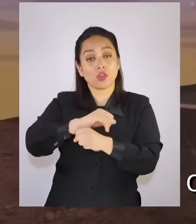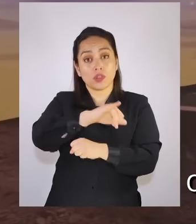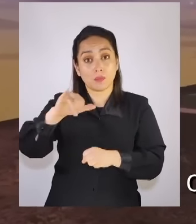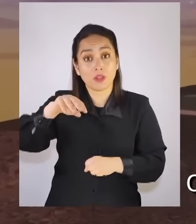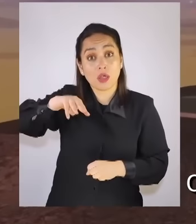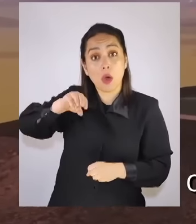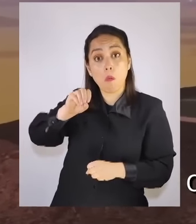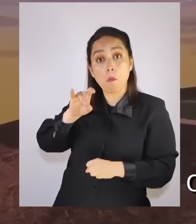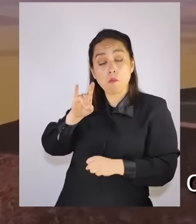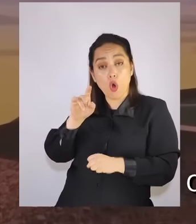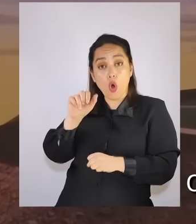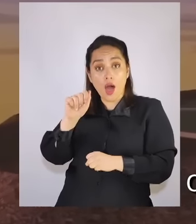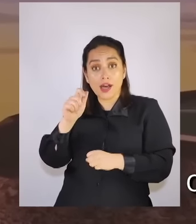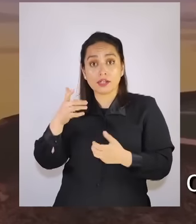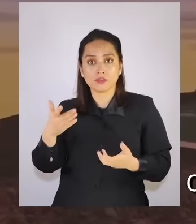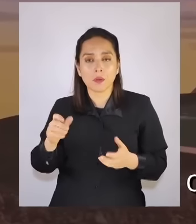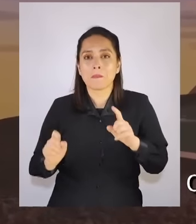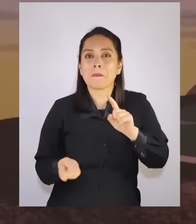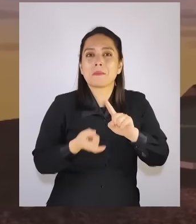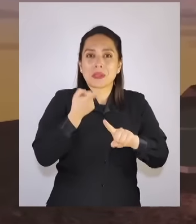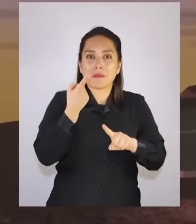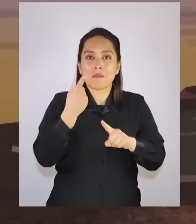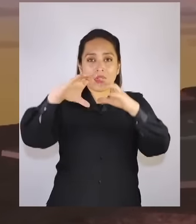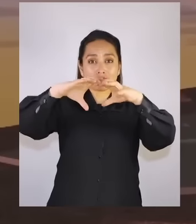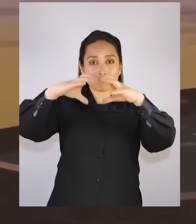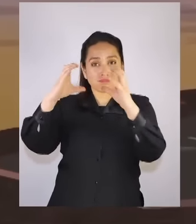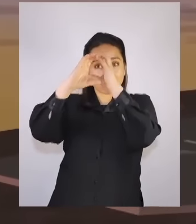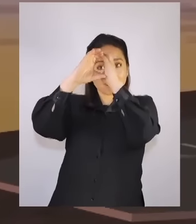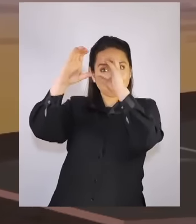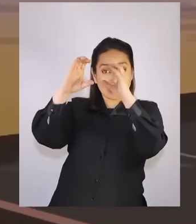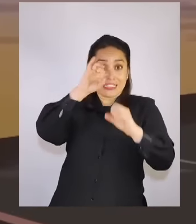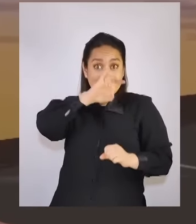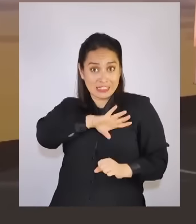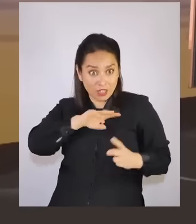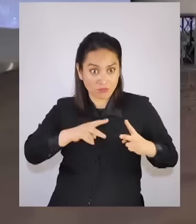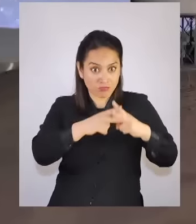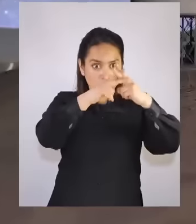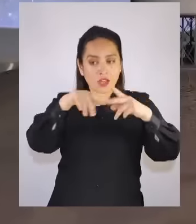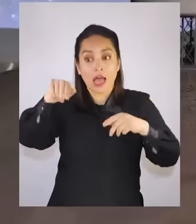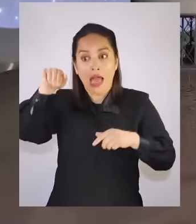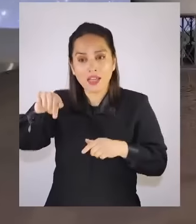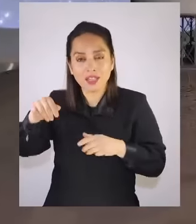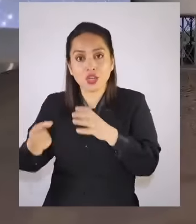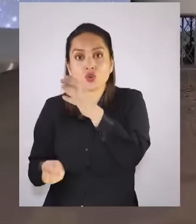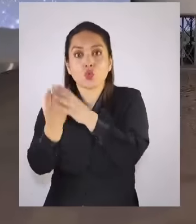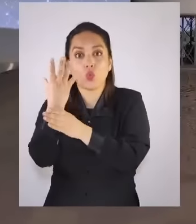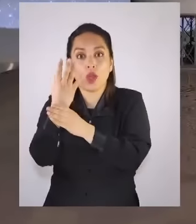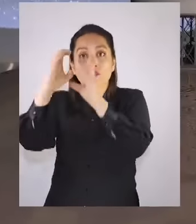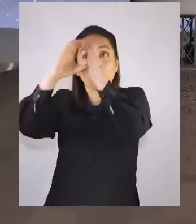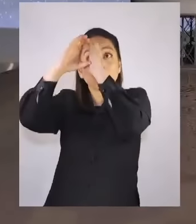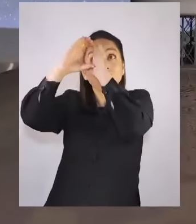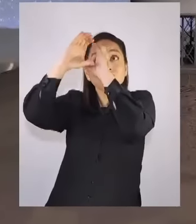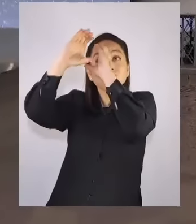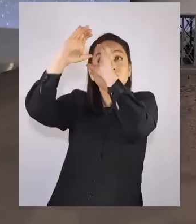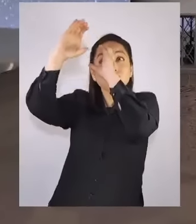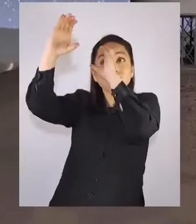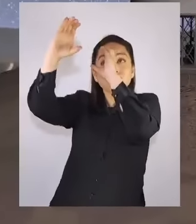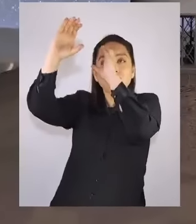MOAD construyera el primer observatorio en Chile, aquí se levanta un nuevo y potente ojo hacia el